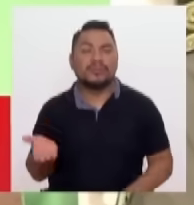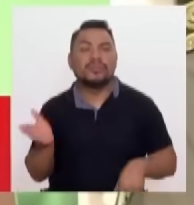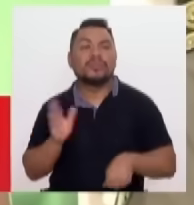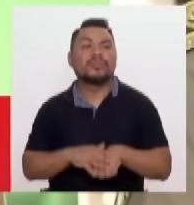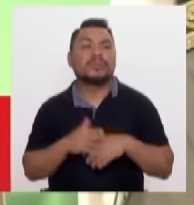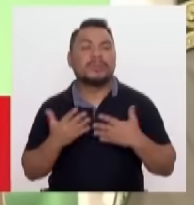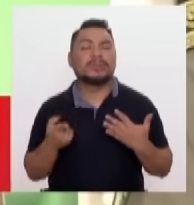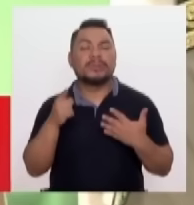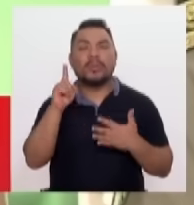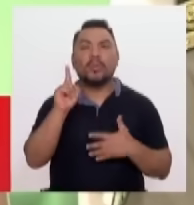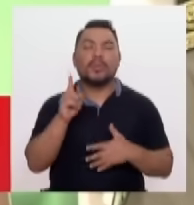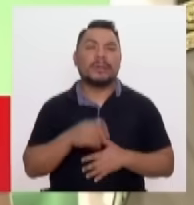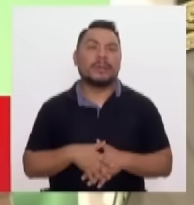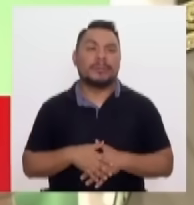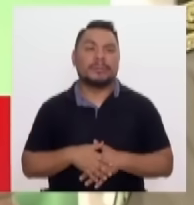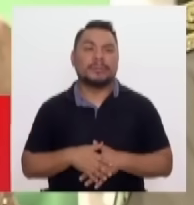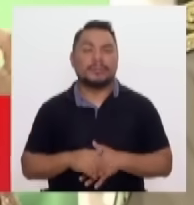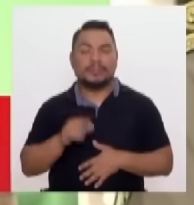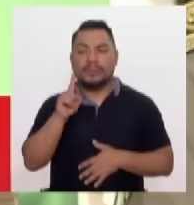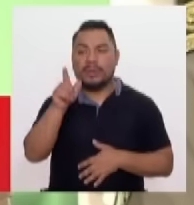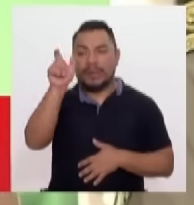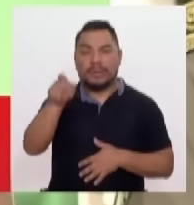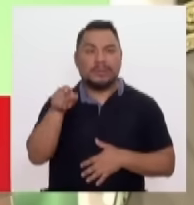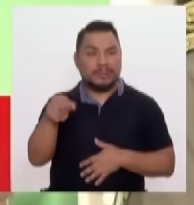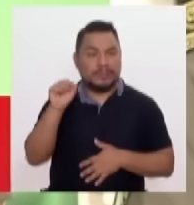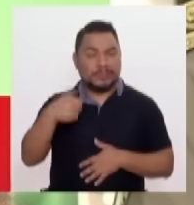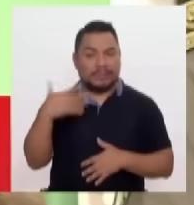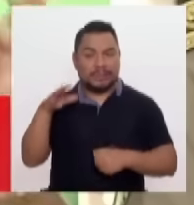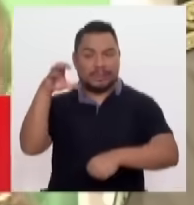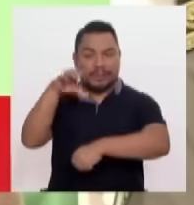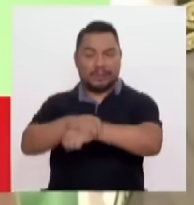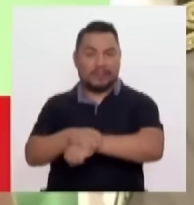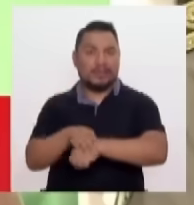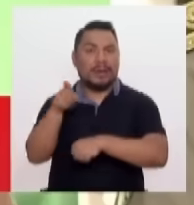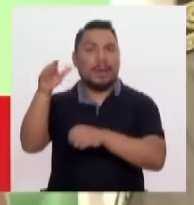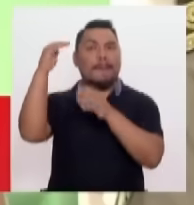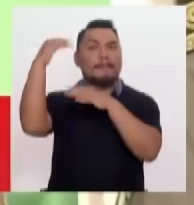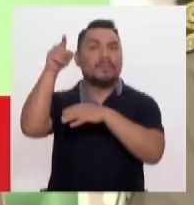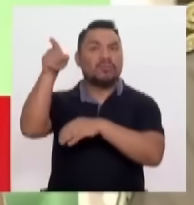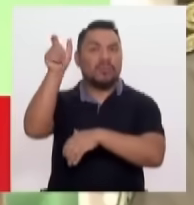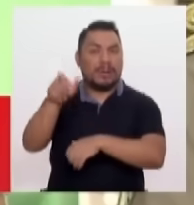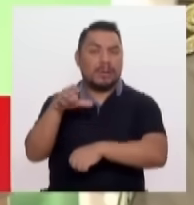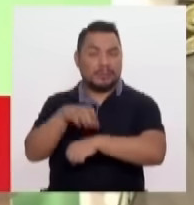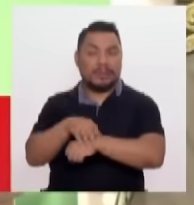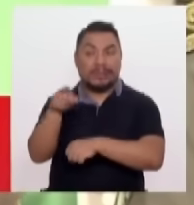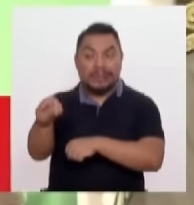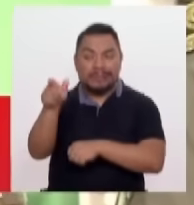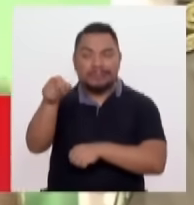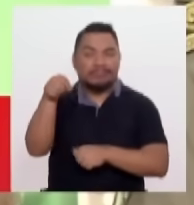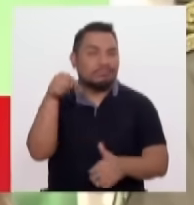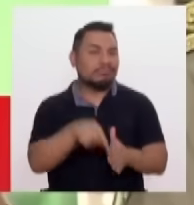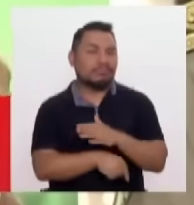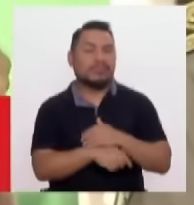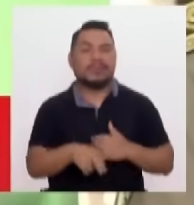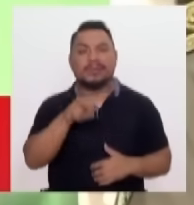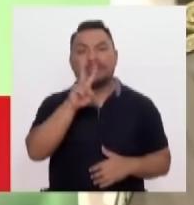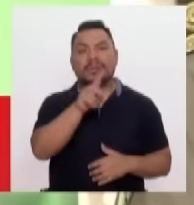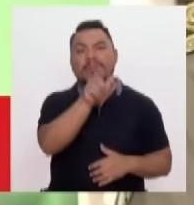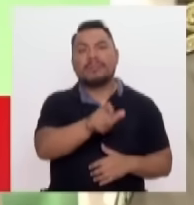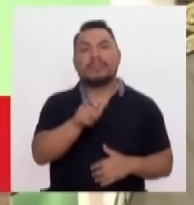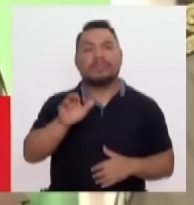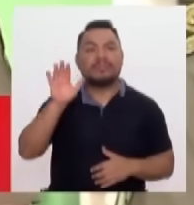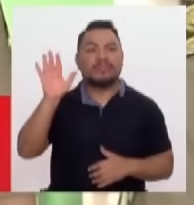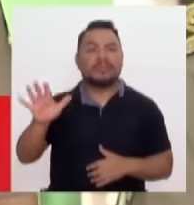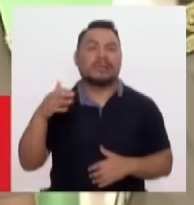relacionado a una persona que ha sido capturada en Piura y que ha asesinado a dos